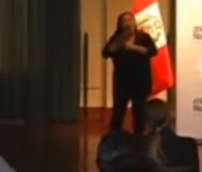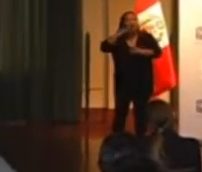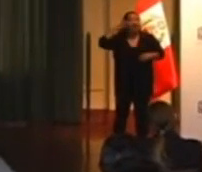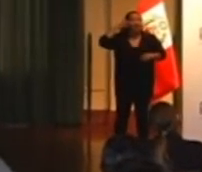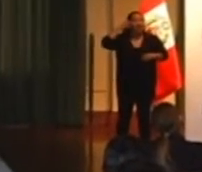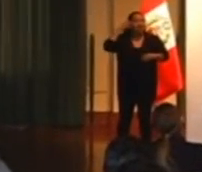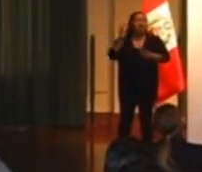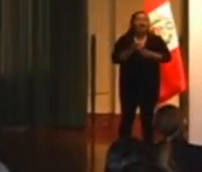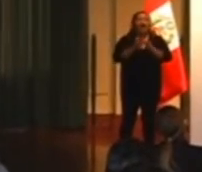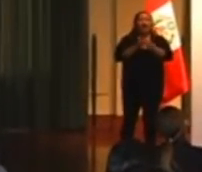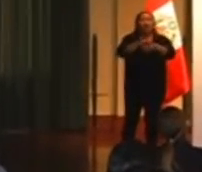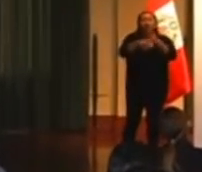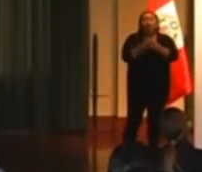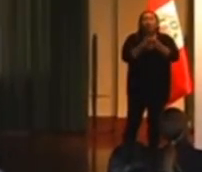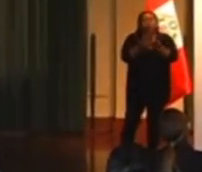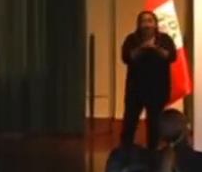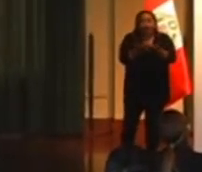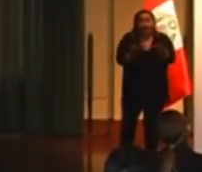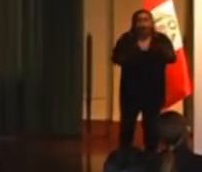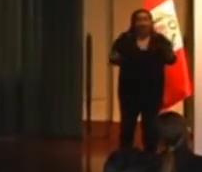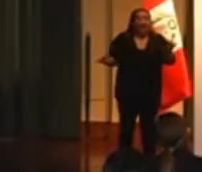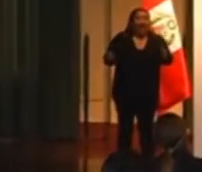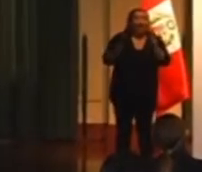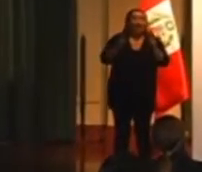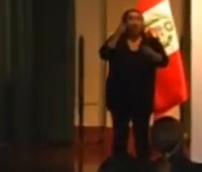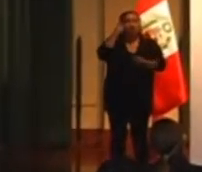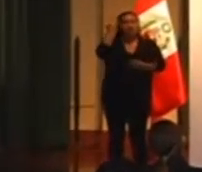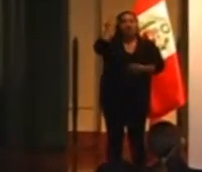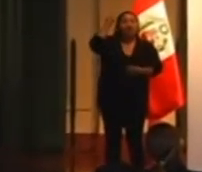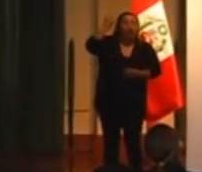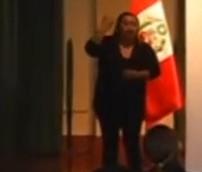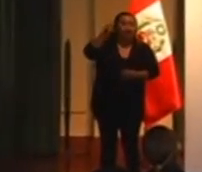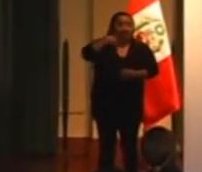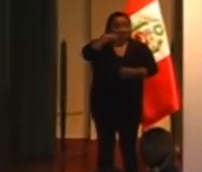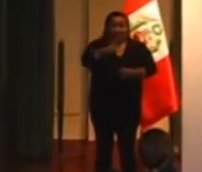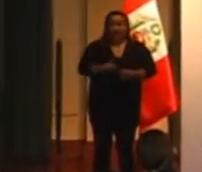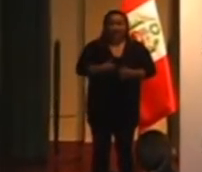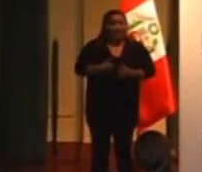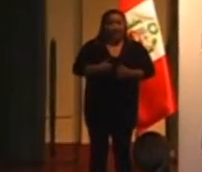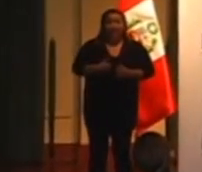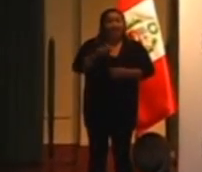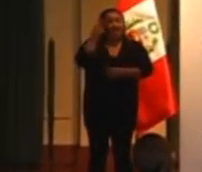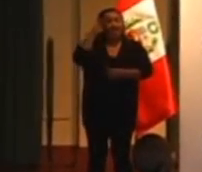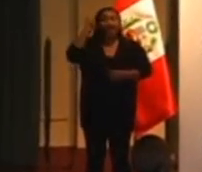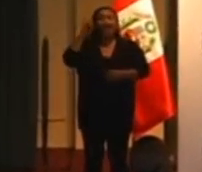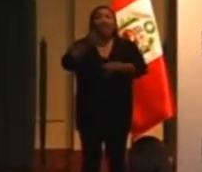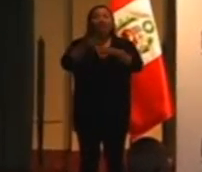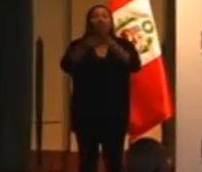Entonces, todas estas cosas, que no son creaciones del alcalde, sino que son creaciones del Comité Distrital de Seguridad